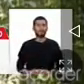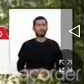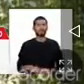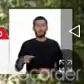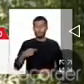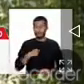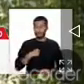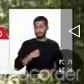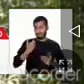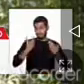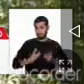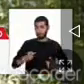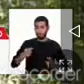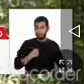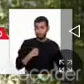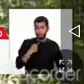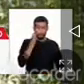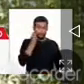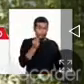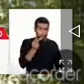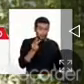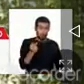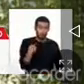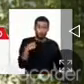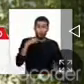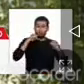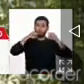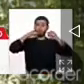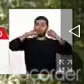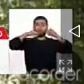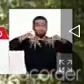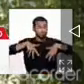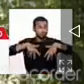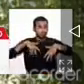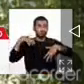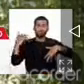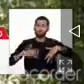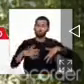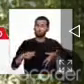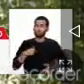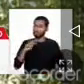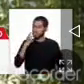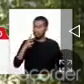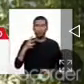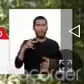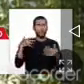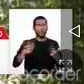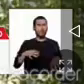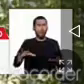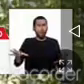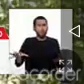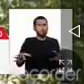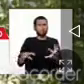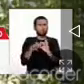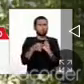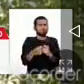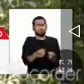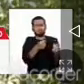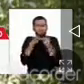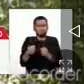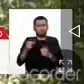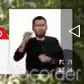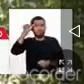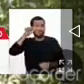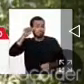Yo, por lo menos en mi caso, vi con asombro cómo se habían forjado poderosas alianzas asiáticas